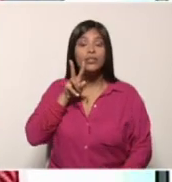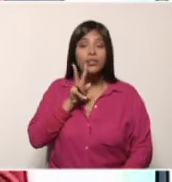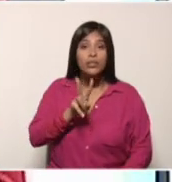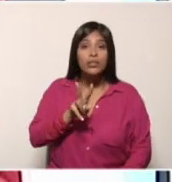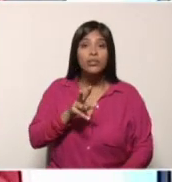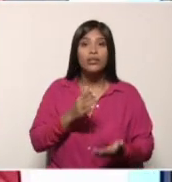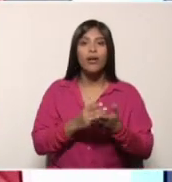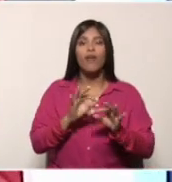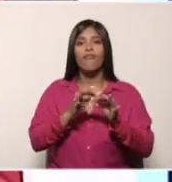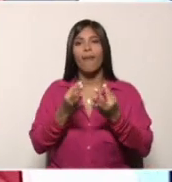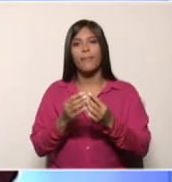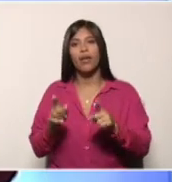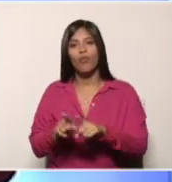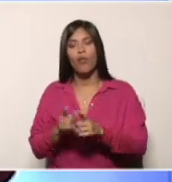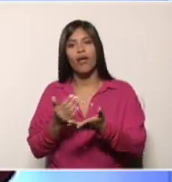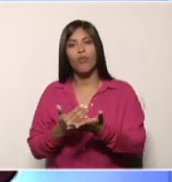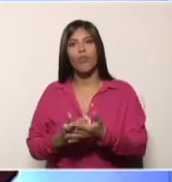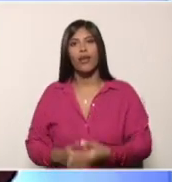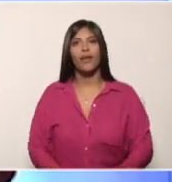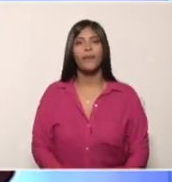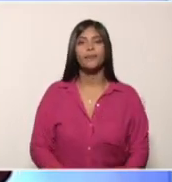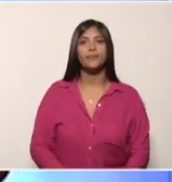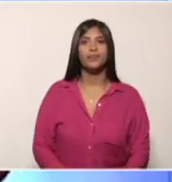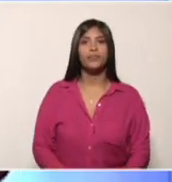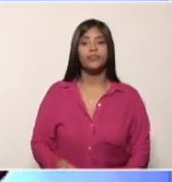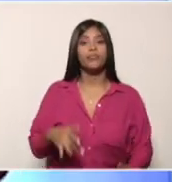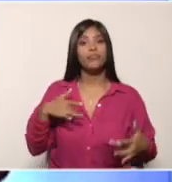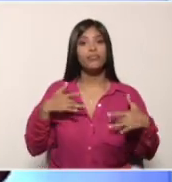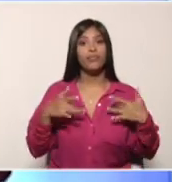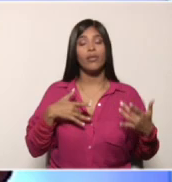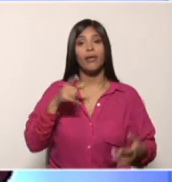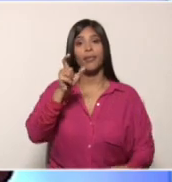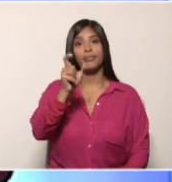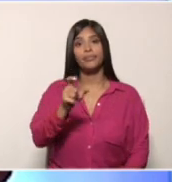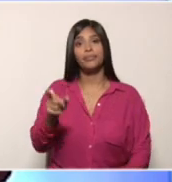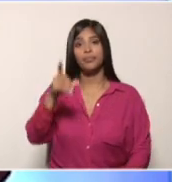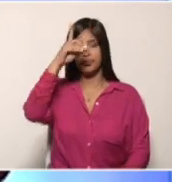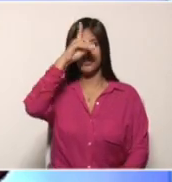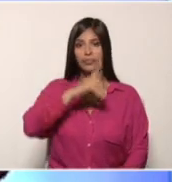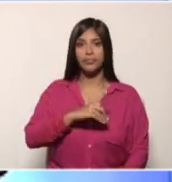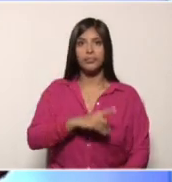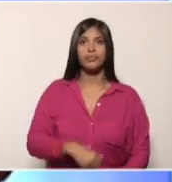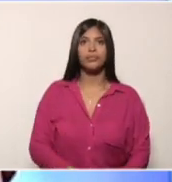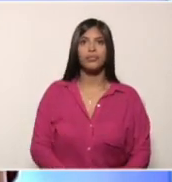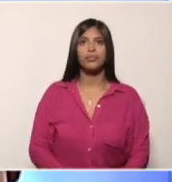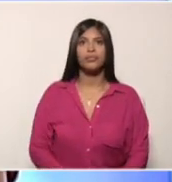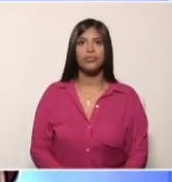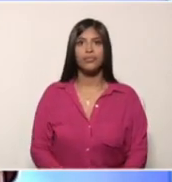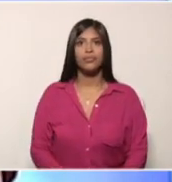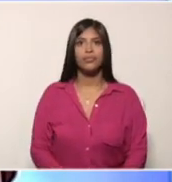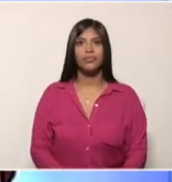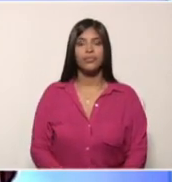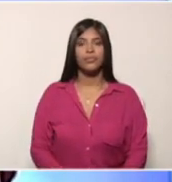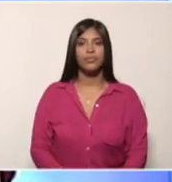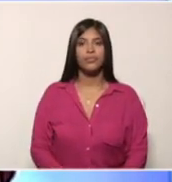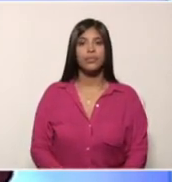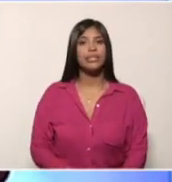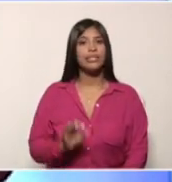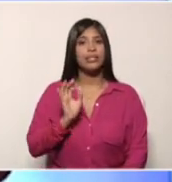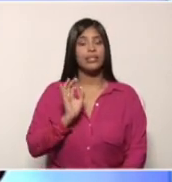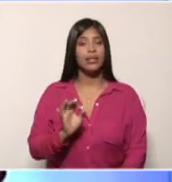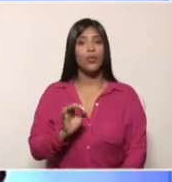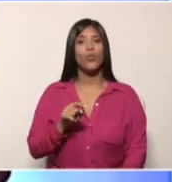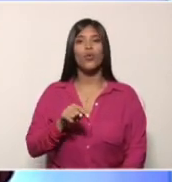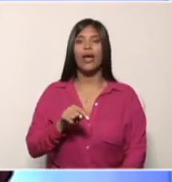en Cada Familia Una Escuela? Bueno, para esta actividad, para nuestros estudiantes con necesidades educativas especiales y o con discapacidad, pues bueno, seguramente esta